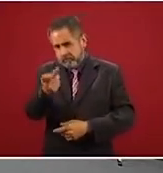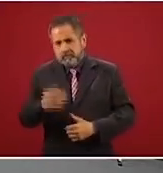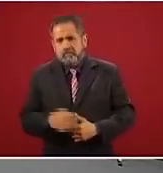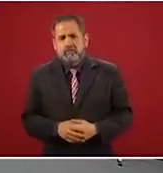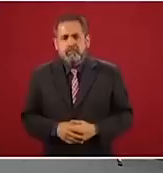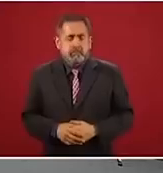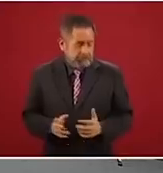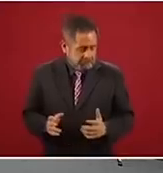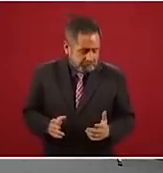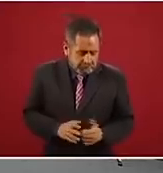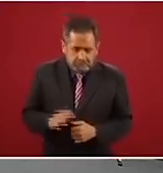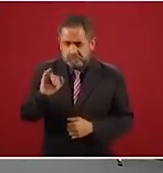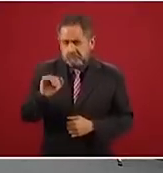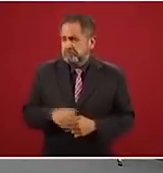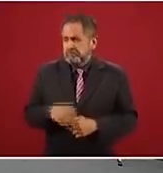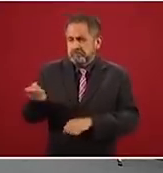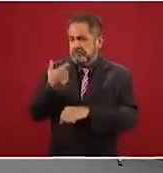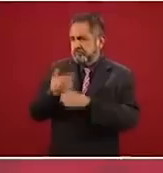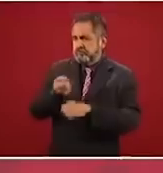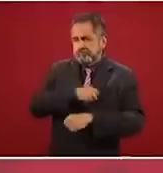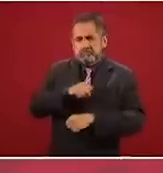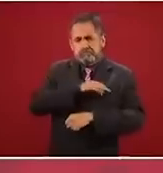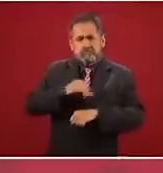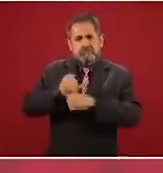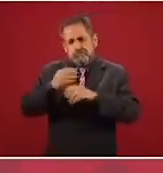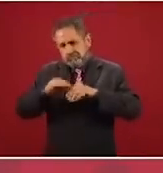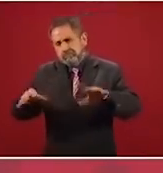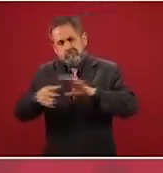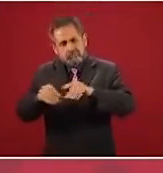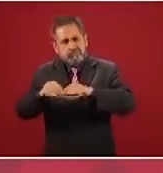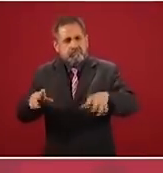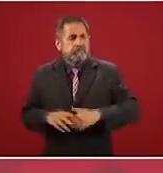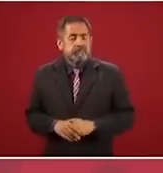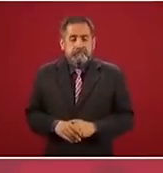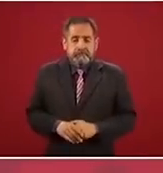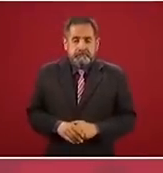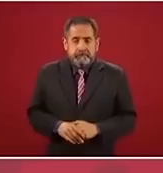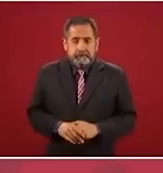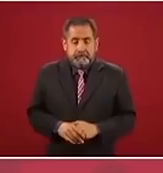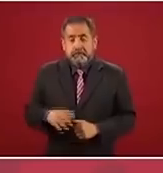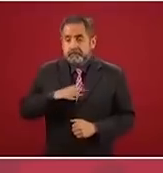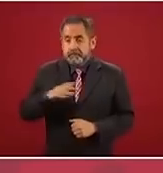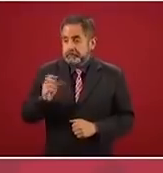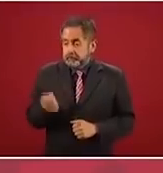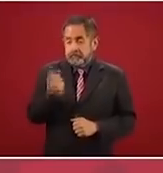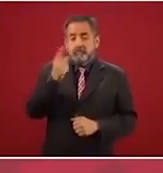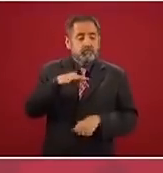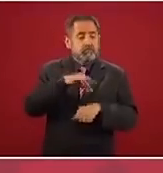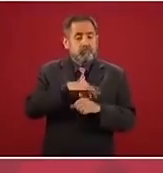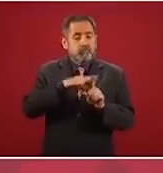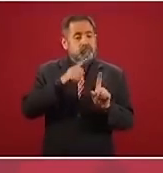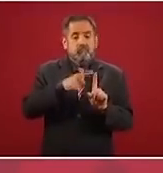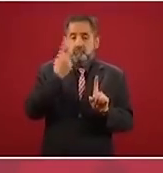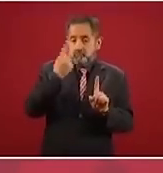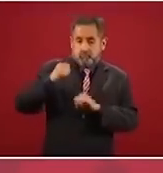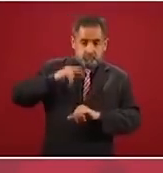Sí, el secretario de salud les puede informar, y hay un médico